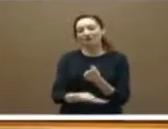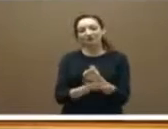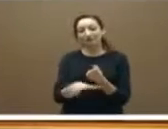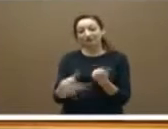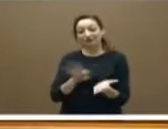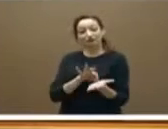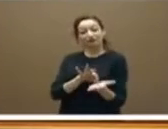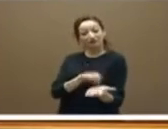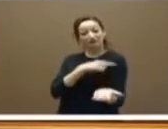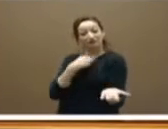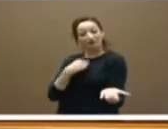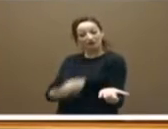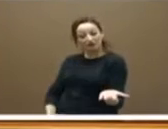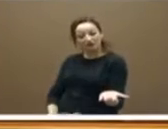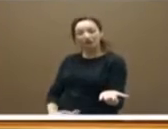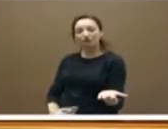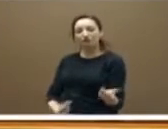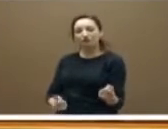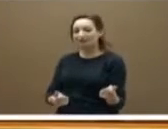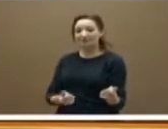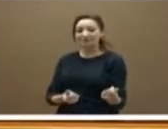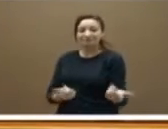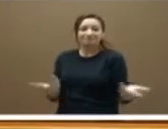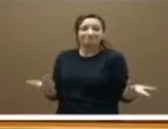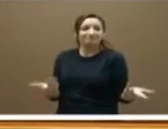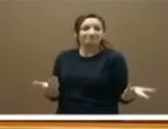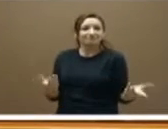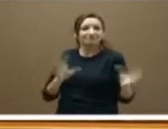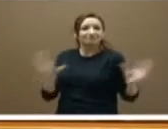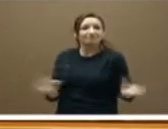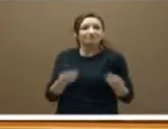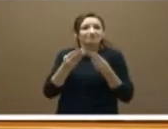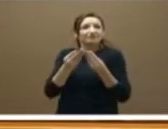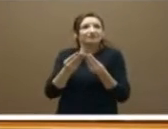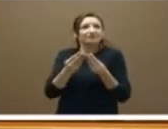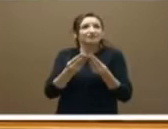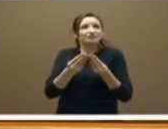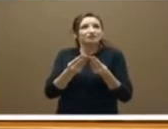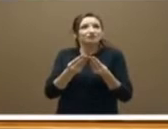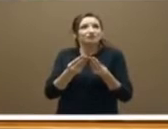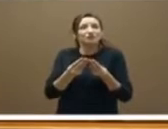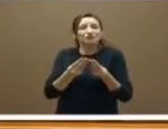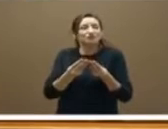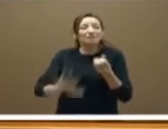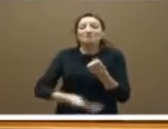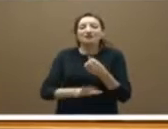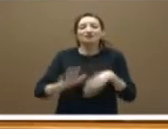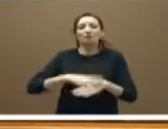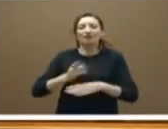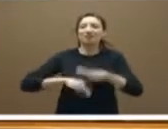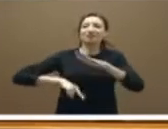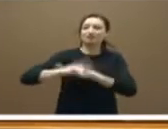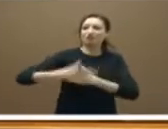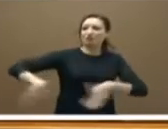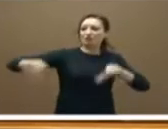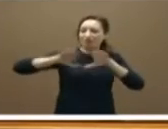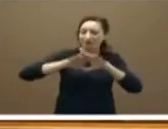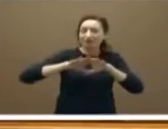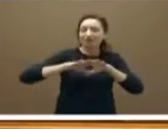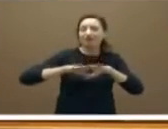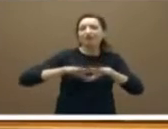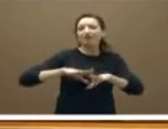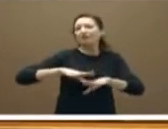Los servicios sanitarios son, en definitiva, un motor para el desarrollo de la igualdad